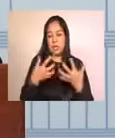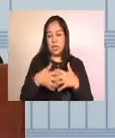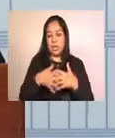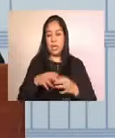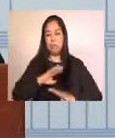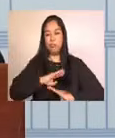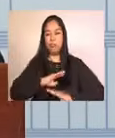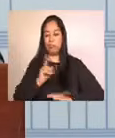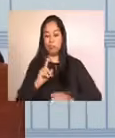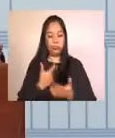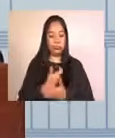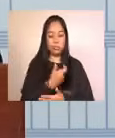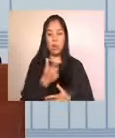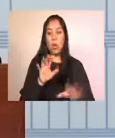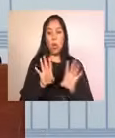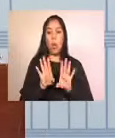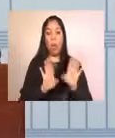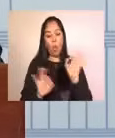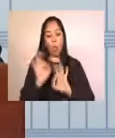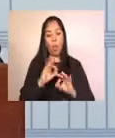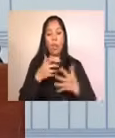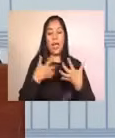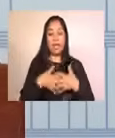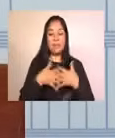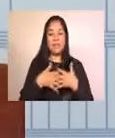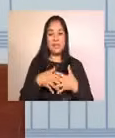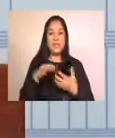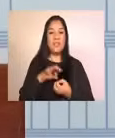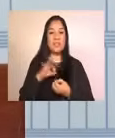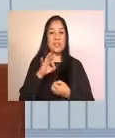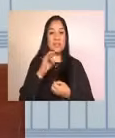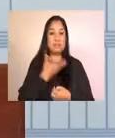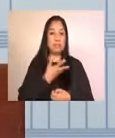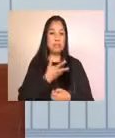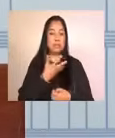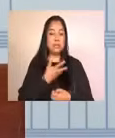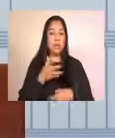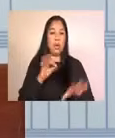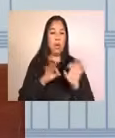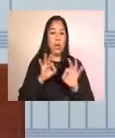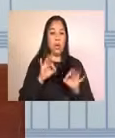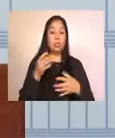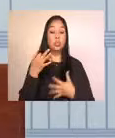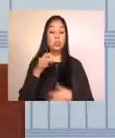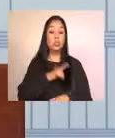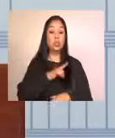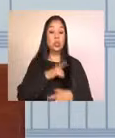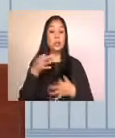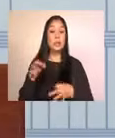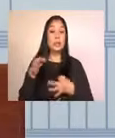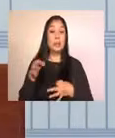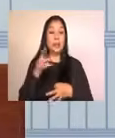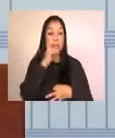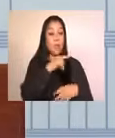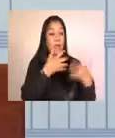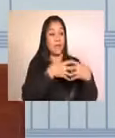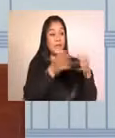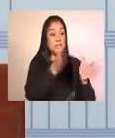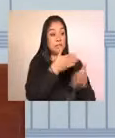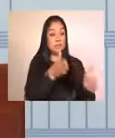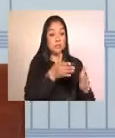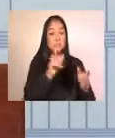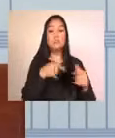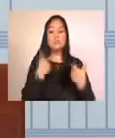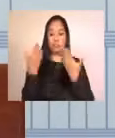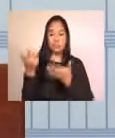empresas fantasmas o de cartón, pueda evidenciarse si efectivamente han prestado los servicios los cuales fueron pagados